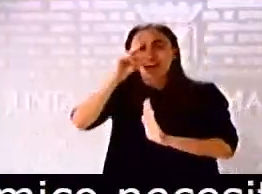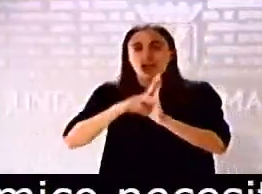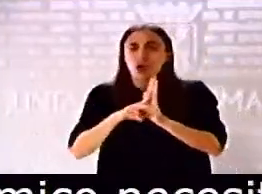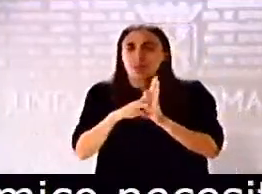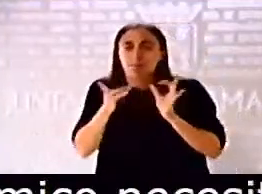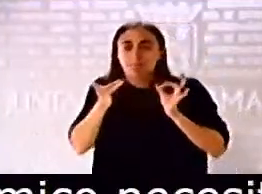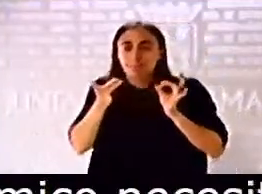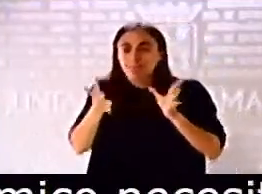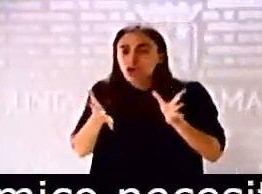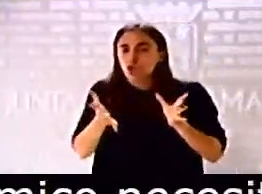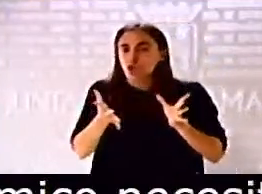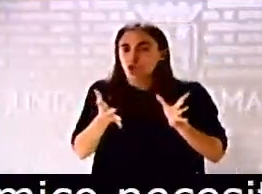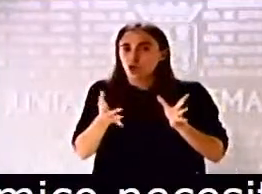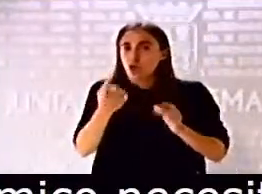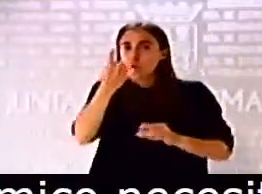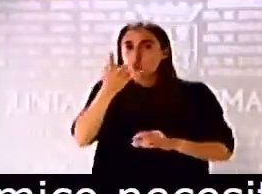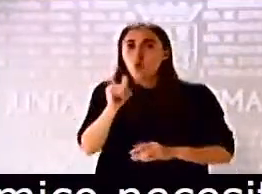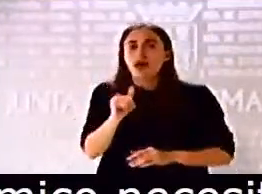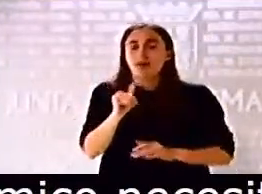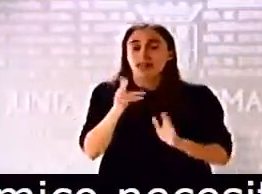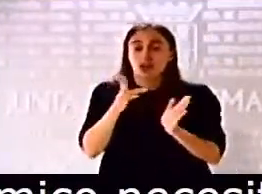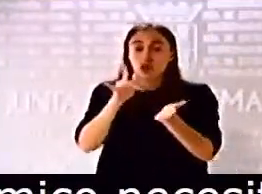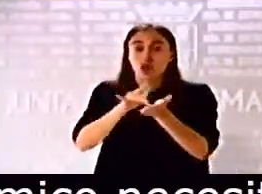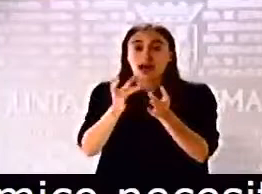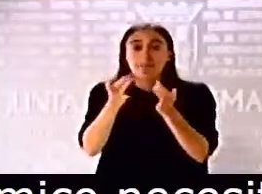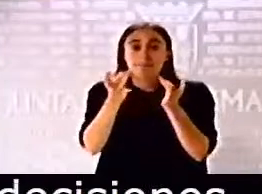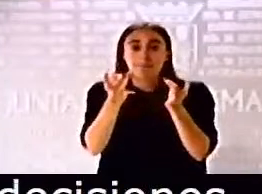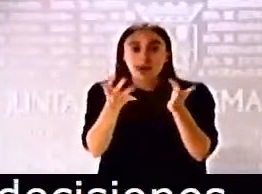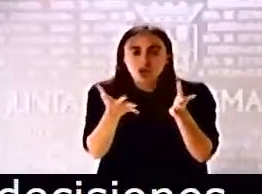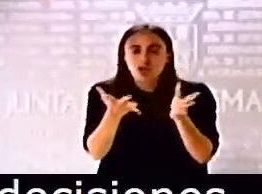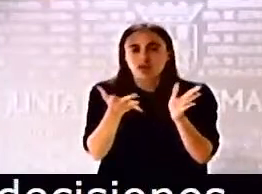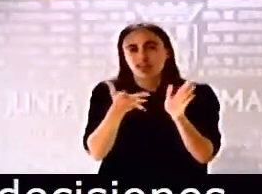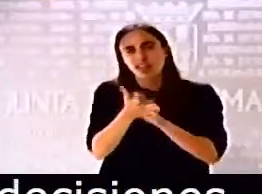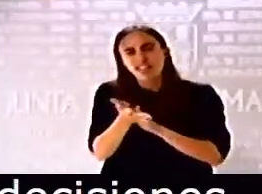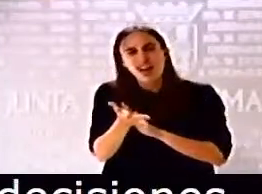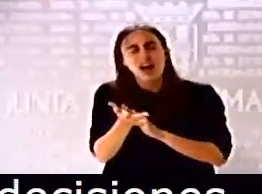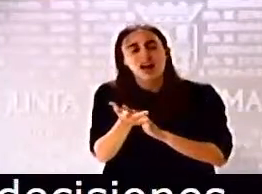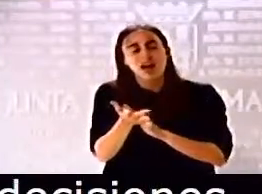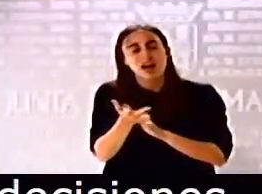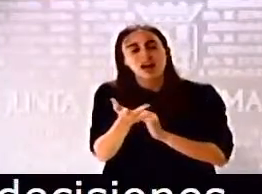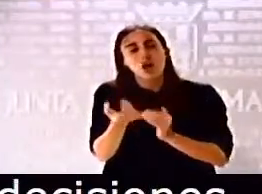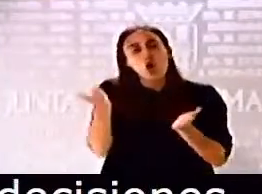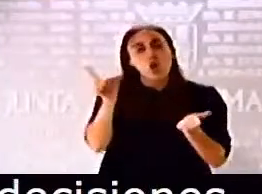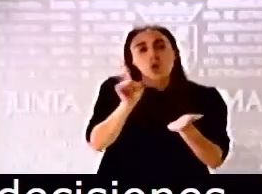vez que tomamos la decisión apresurada no debíamos caer